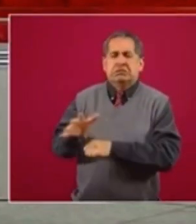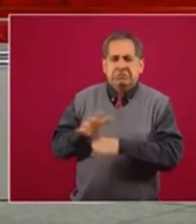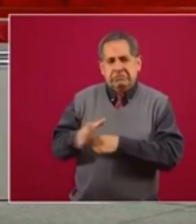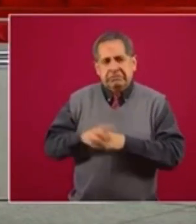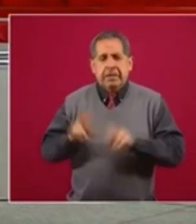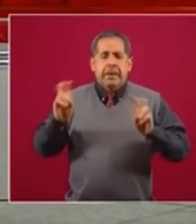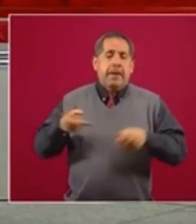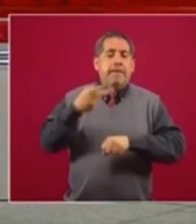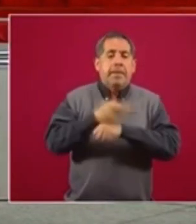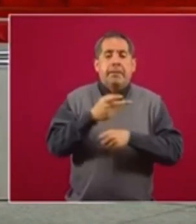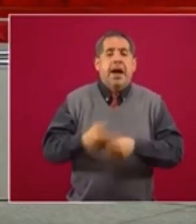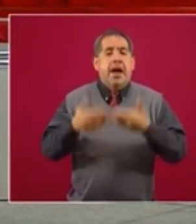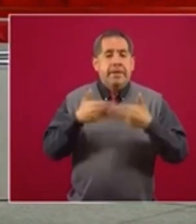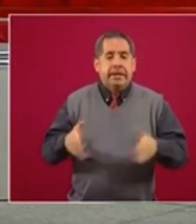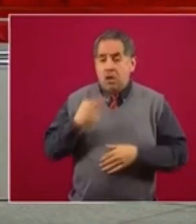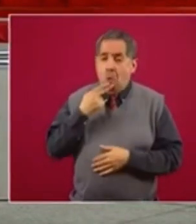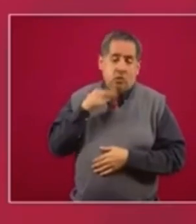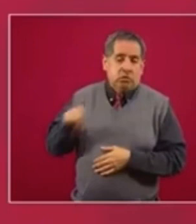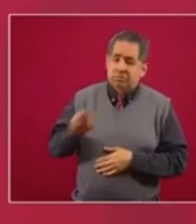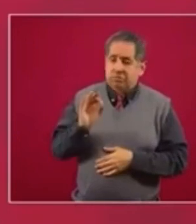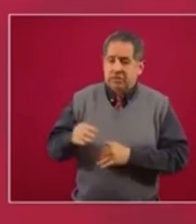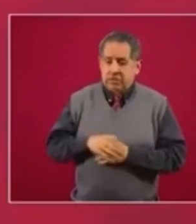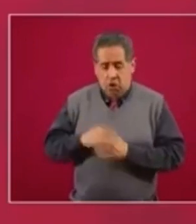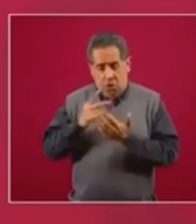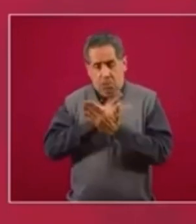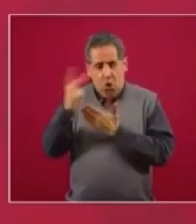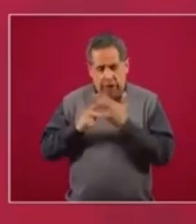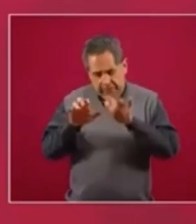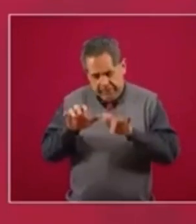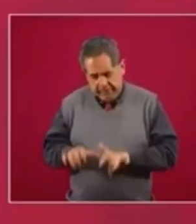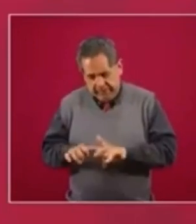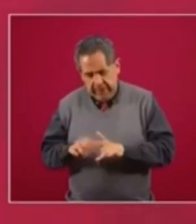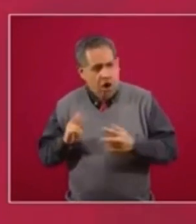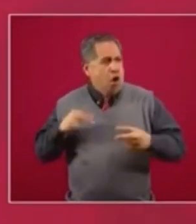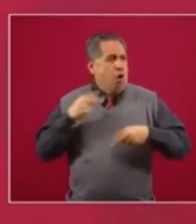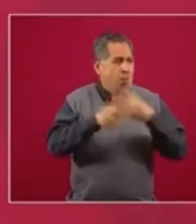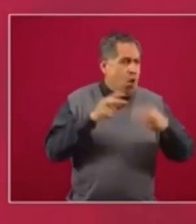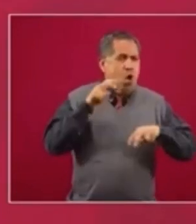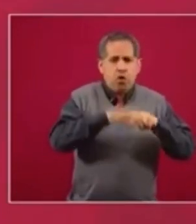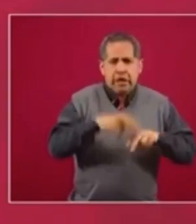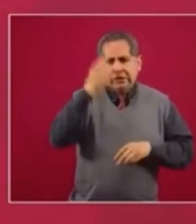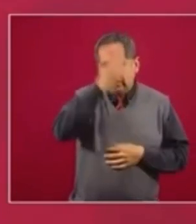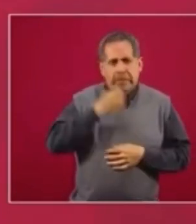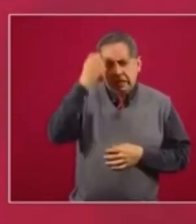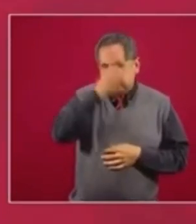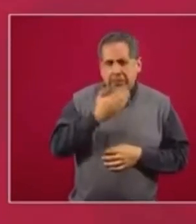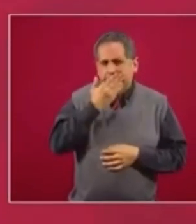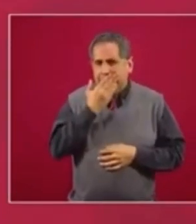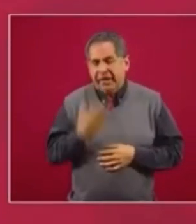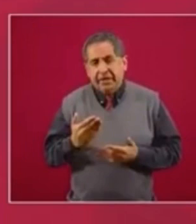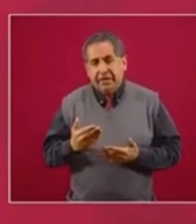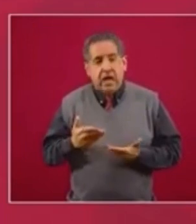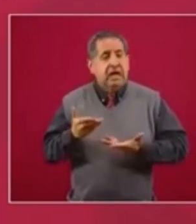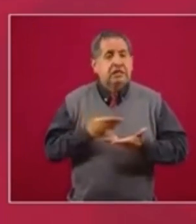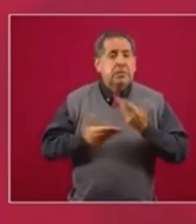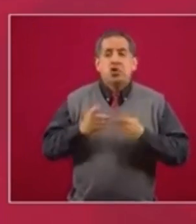determinado, ellos usan preparatoria abierta. Hacen su programa, trabajan y presentan sus exámenes. Es un servicio que está